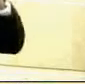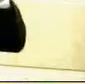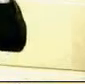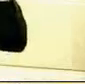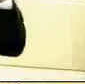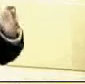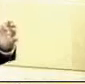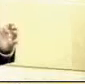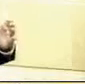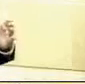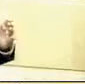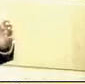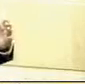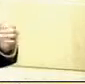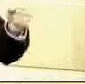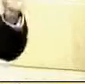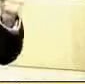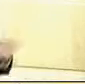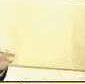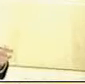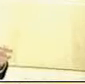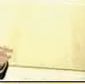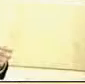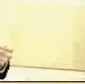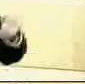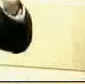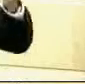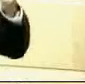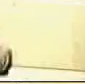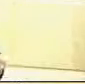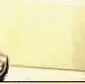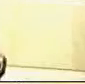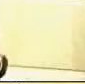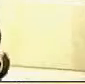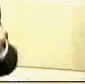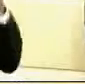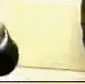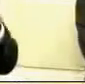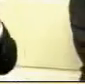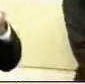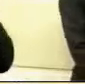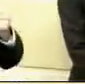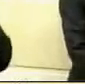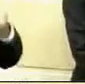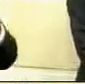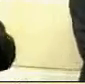Es preparar, es tener la estructura, es tener la solidez institucional para